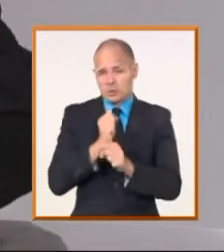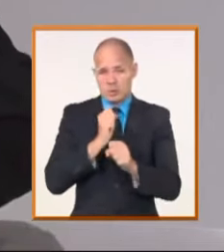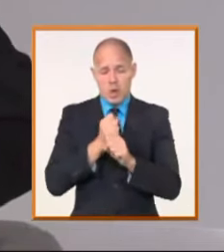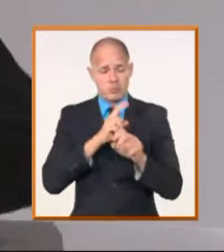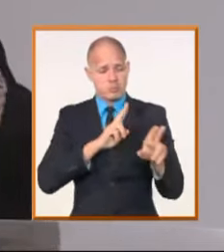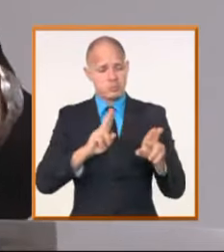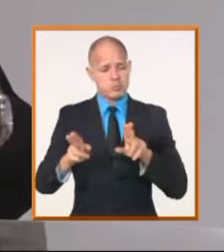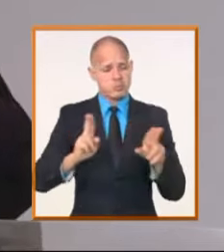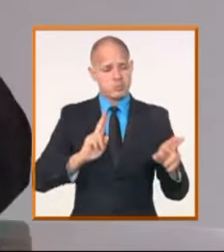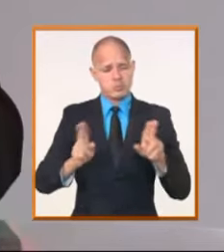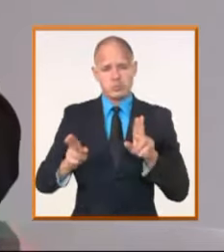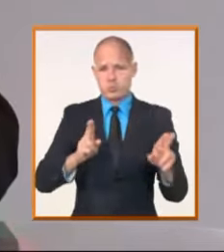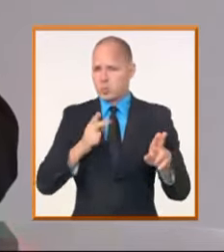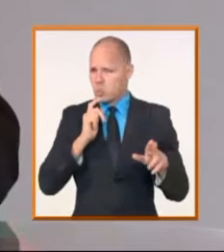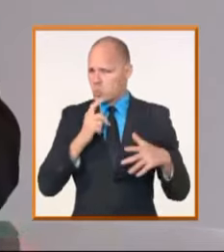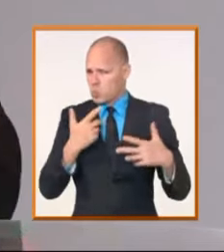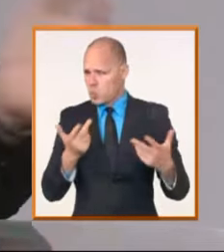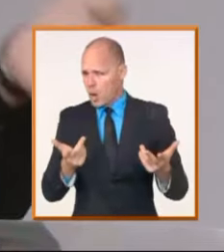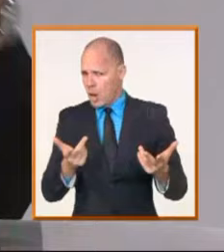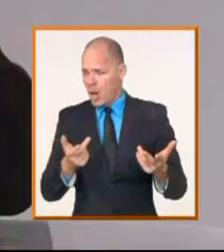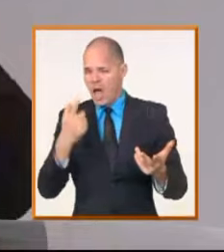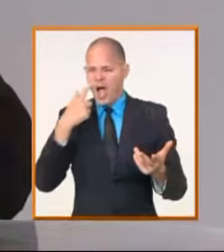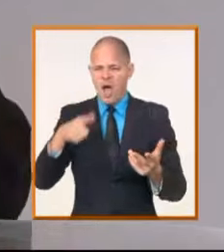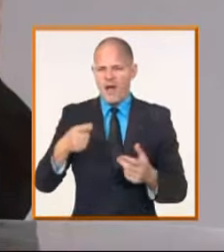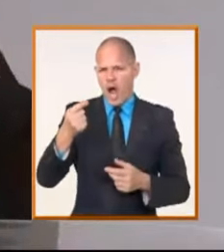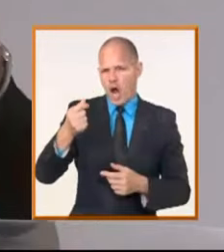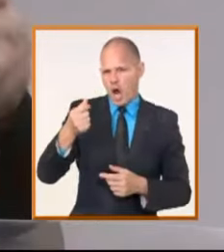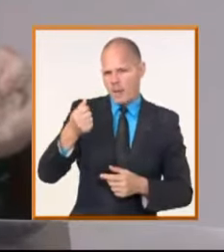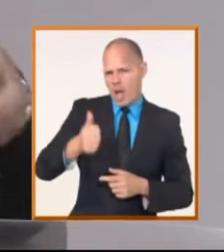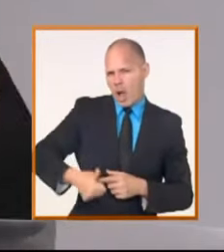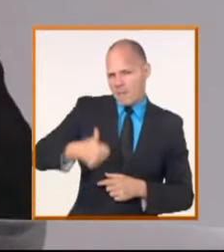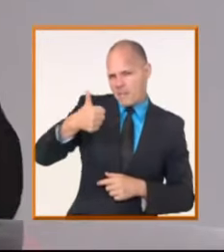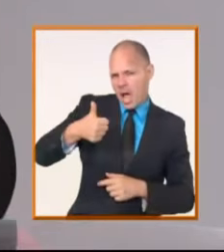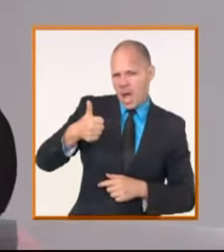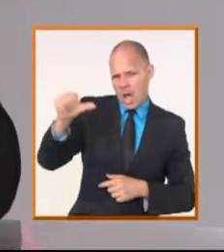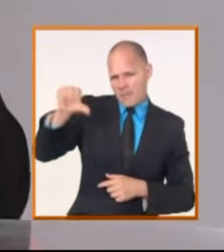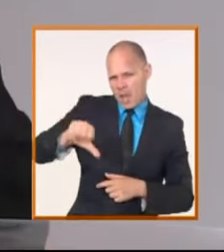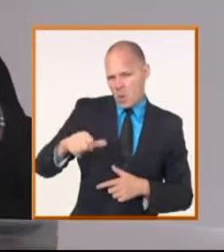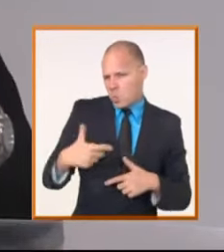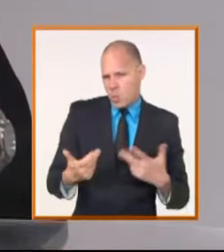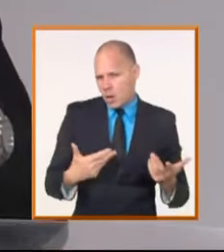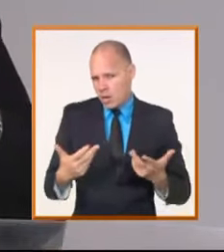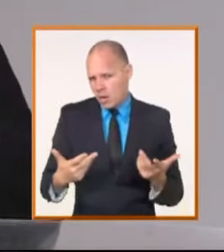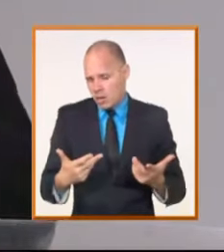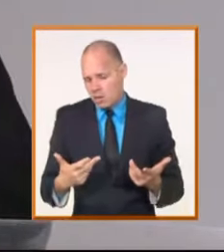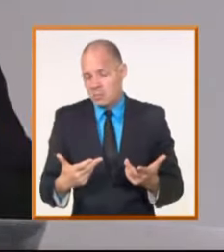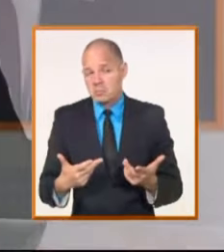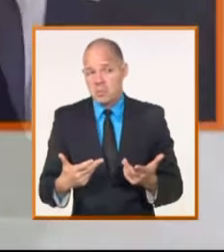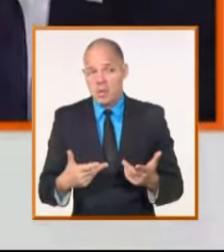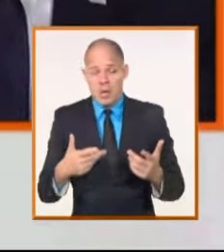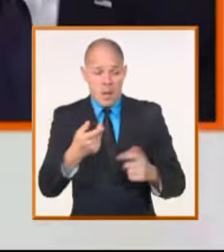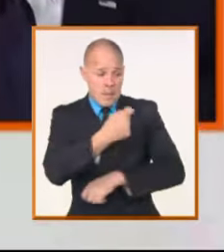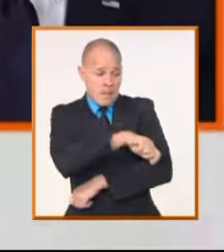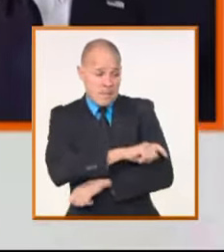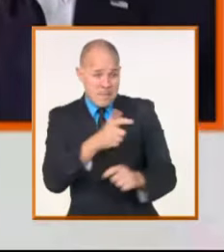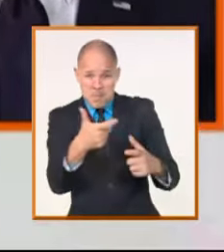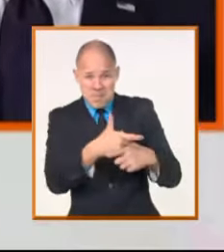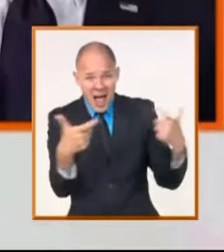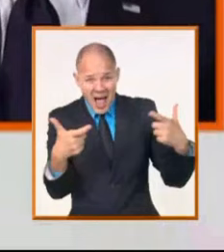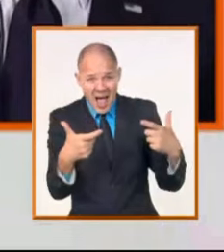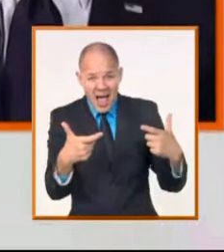ver, entre otras cosas, con la percepción sobre el estado de la economía, que eso nos devuelve a que uno de los puntos claves en las próximas elecciones va a ser la economía, no necesariamente